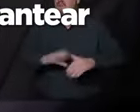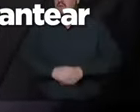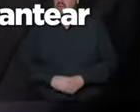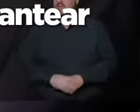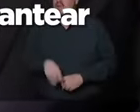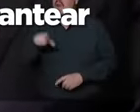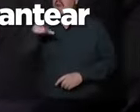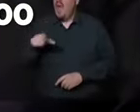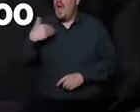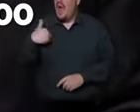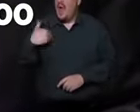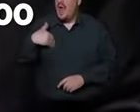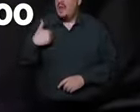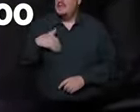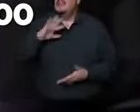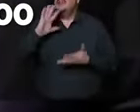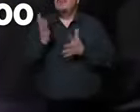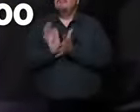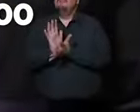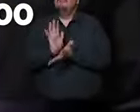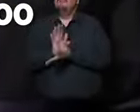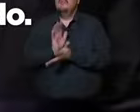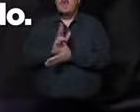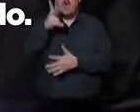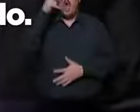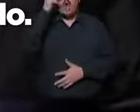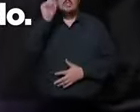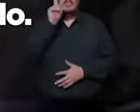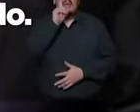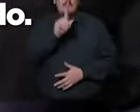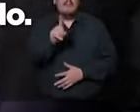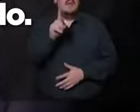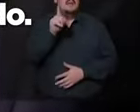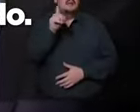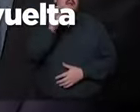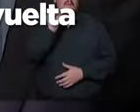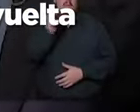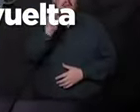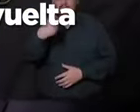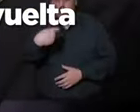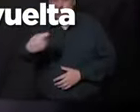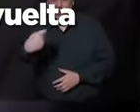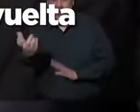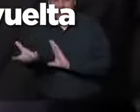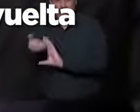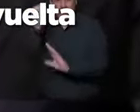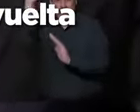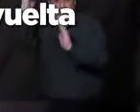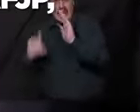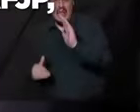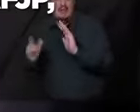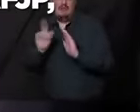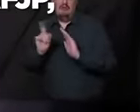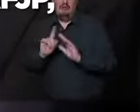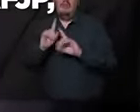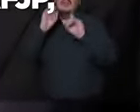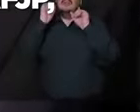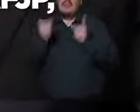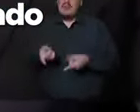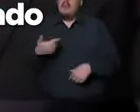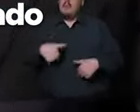base de plantear El recorte de 80,000 pesos por mes en cada jubilado mucho menos sobre la vuelta de las